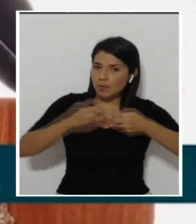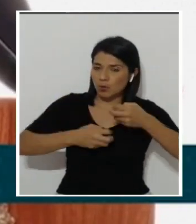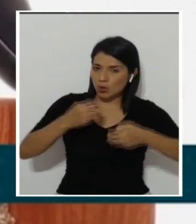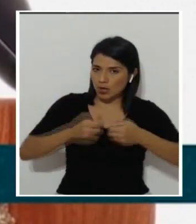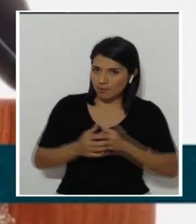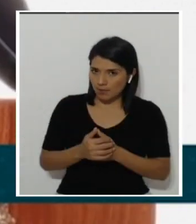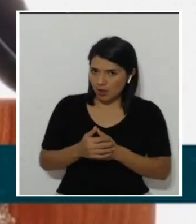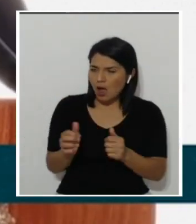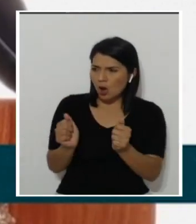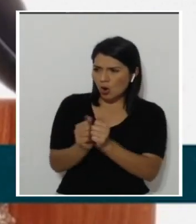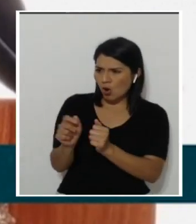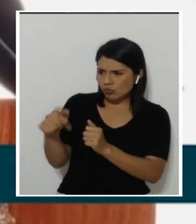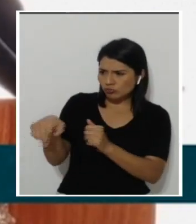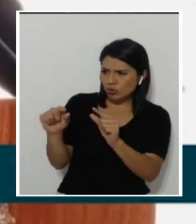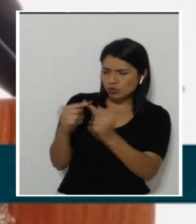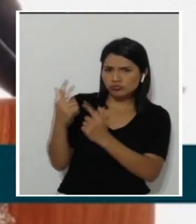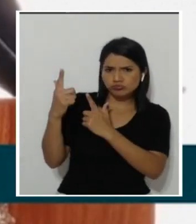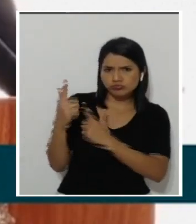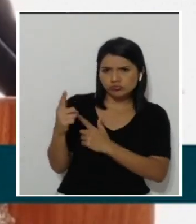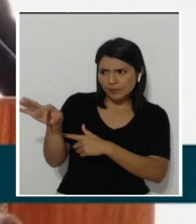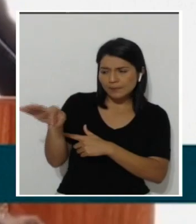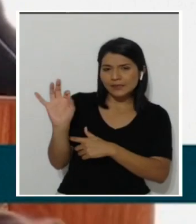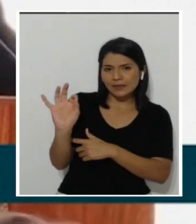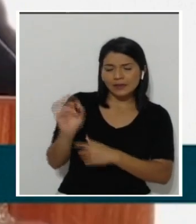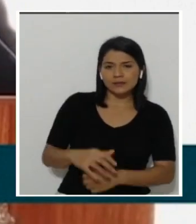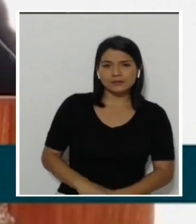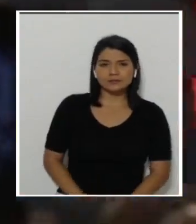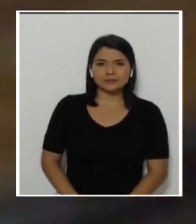Tribunal Superior Electoral.